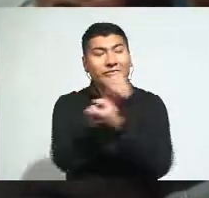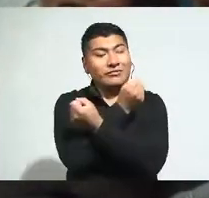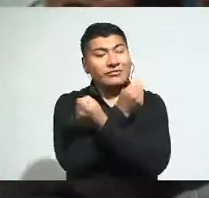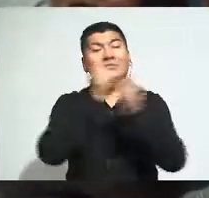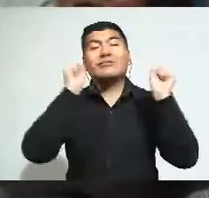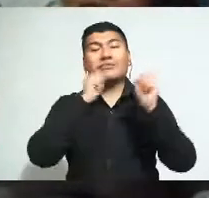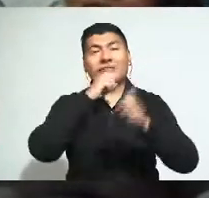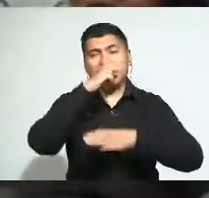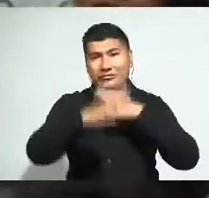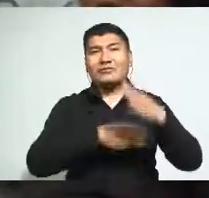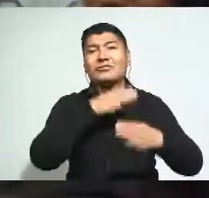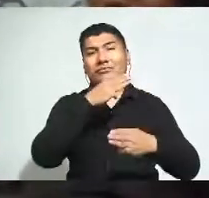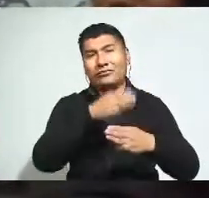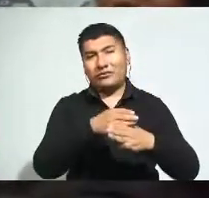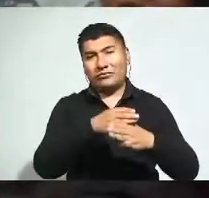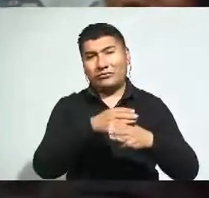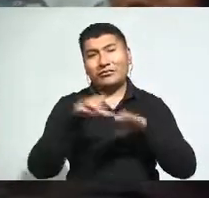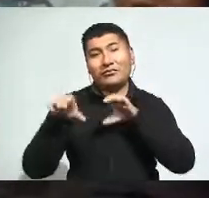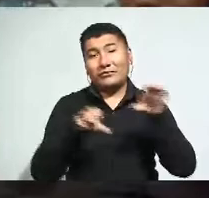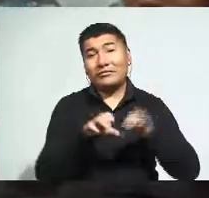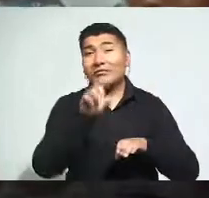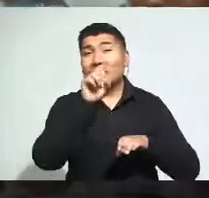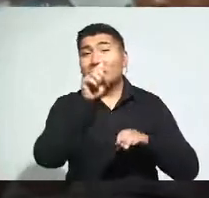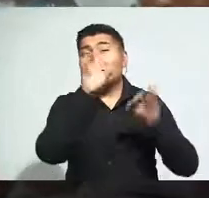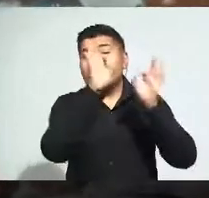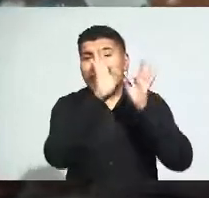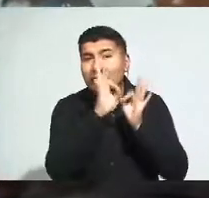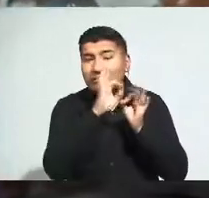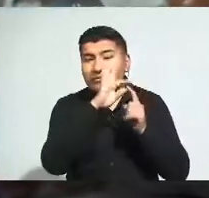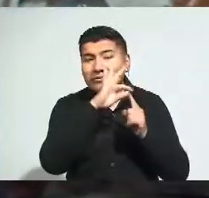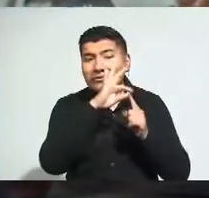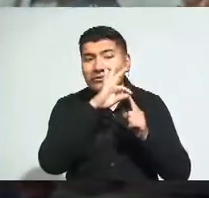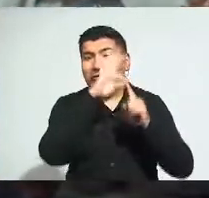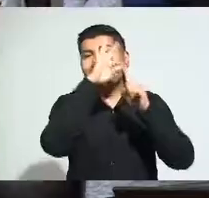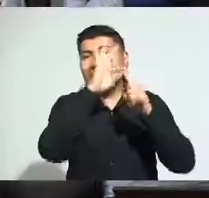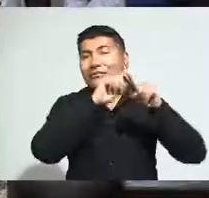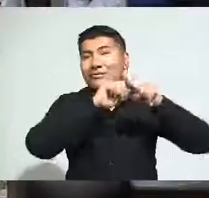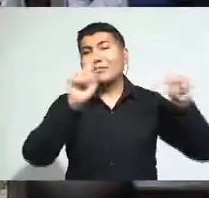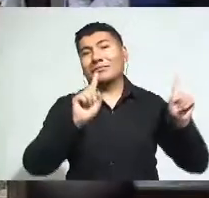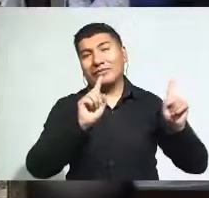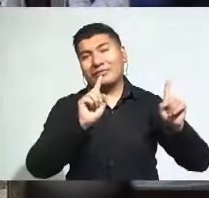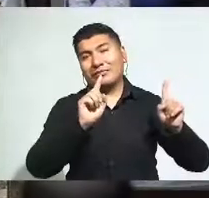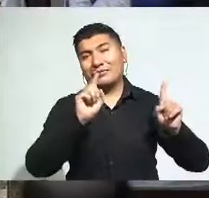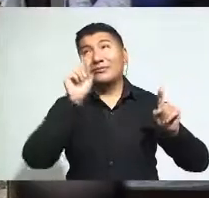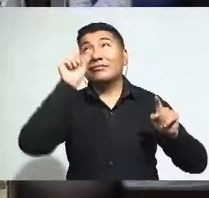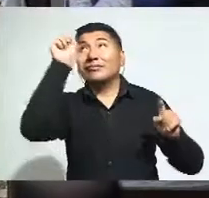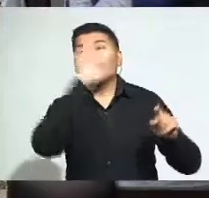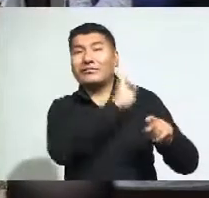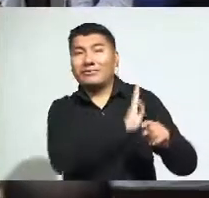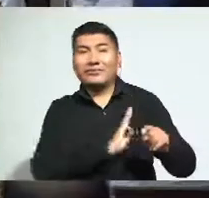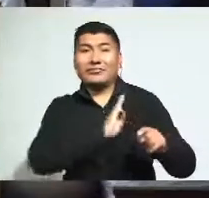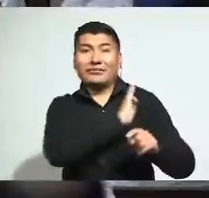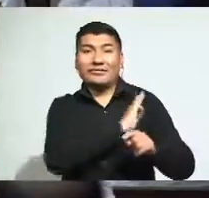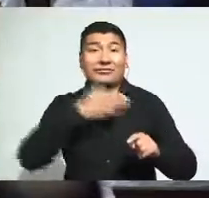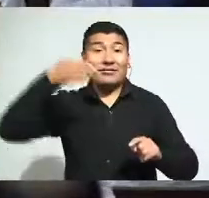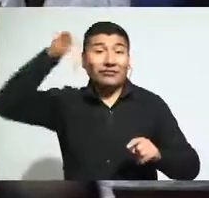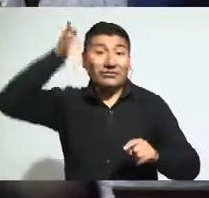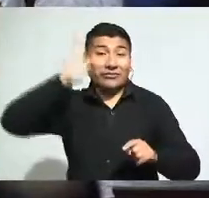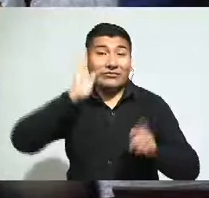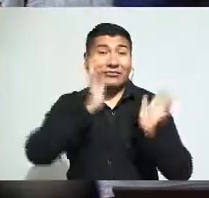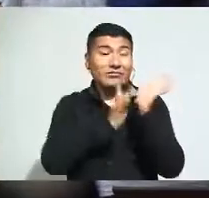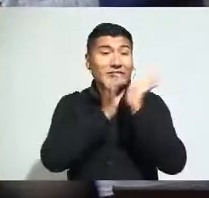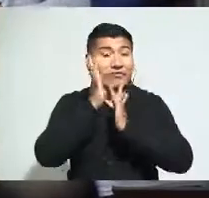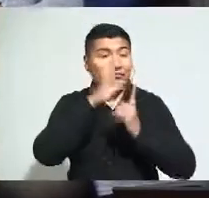y lo hace de una manera diferente el mesías de dios el elegido